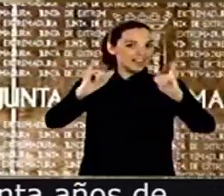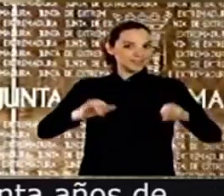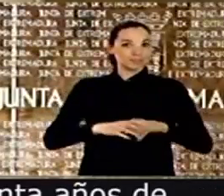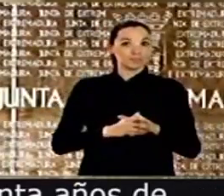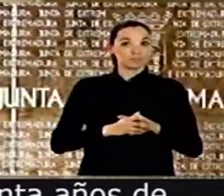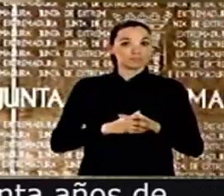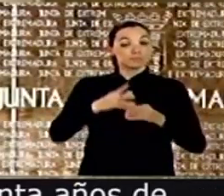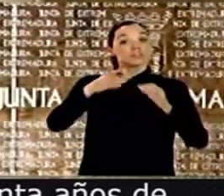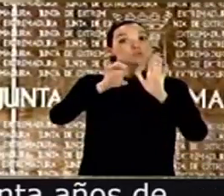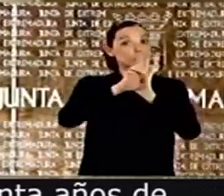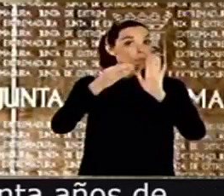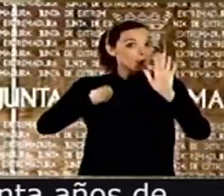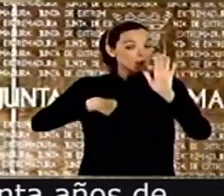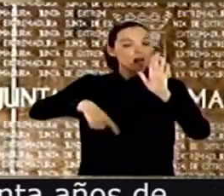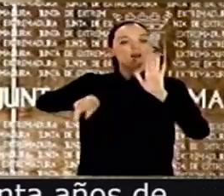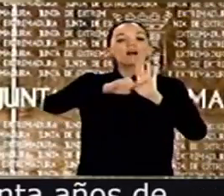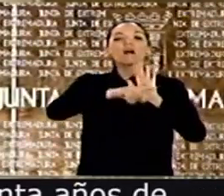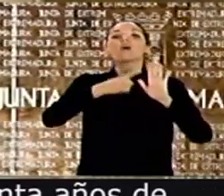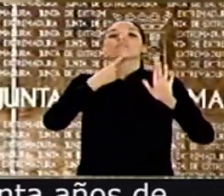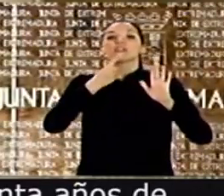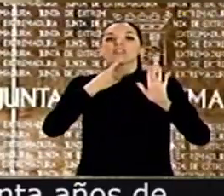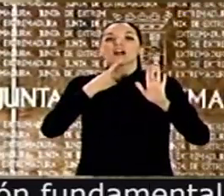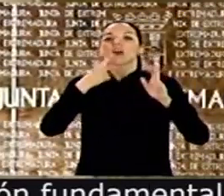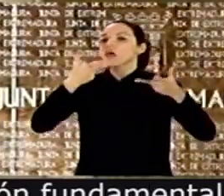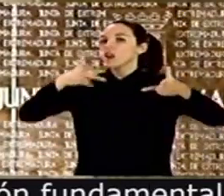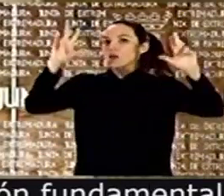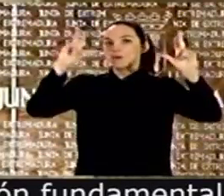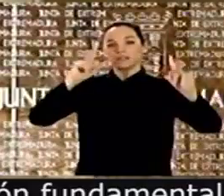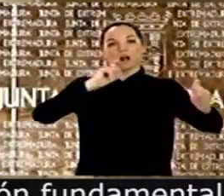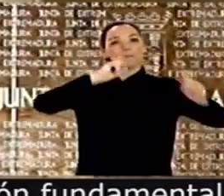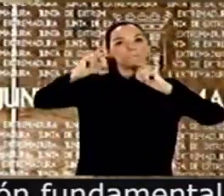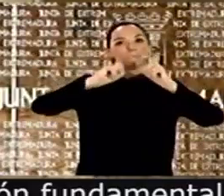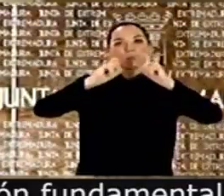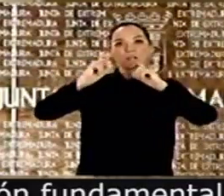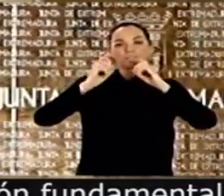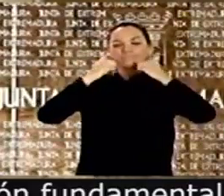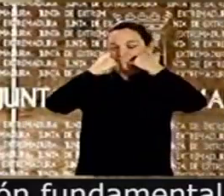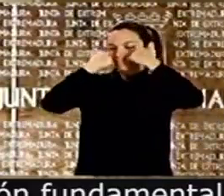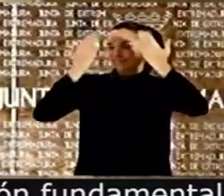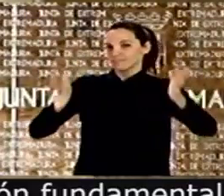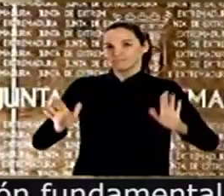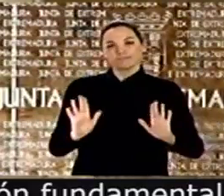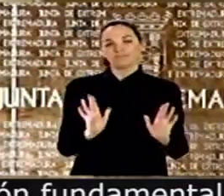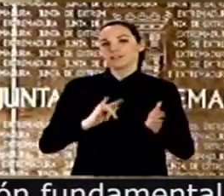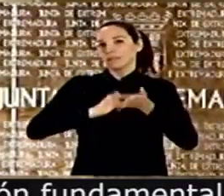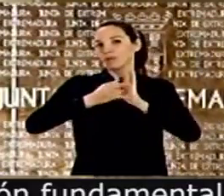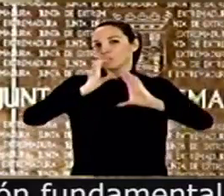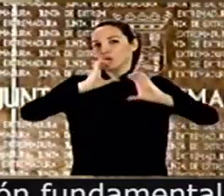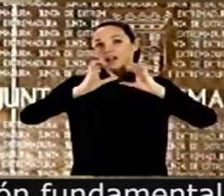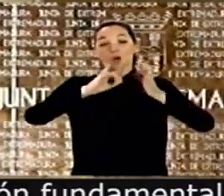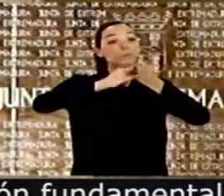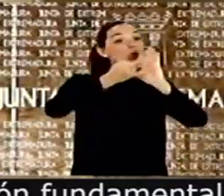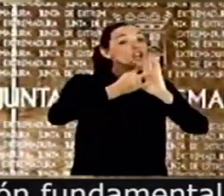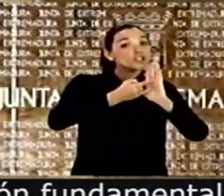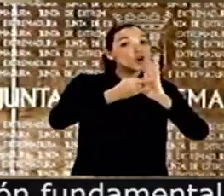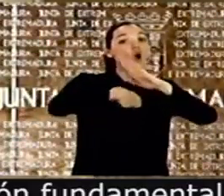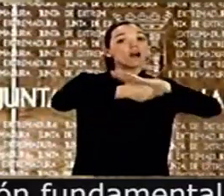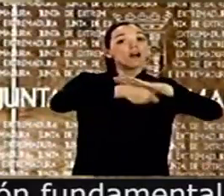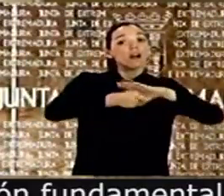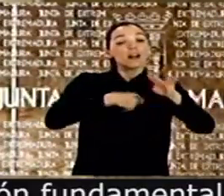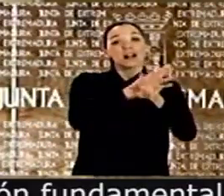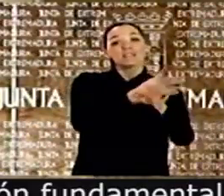prensa y la pluralidad informativa de nuestro país. Por tanto, los medios de comunicación pueden decir lo que quieran del proyecto de Castilblanco y de cualquier